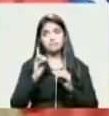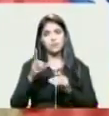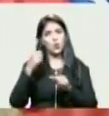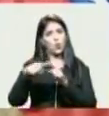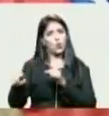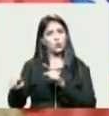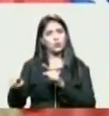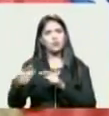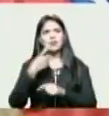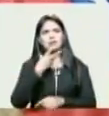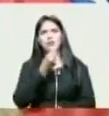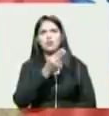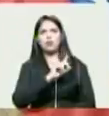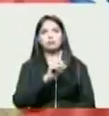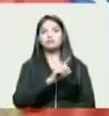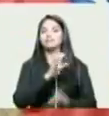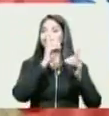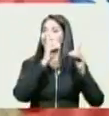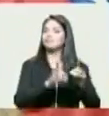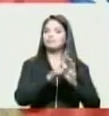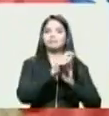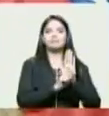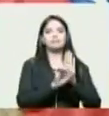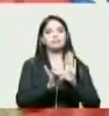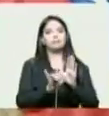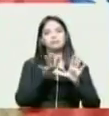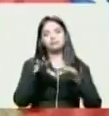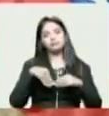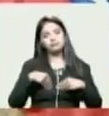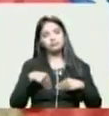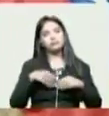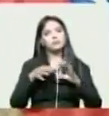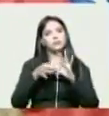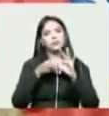constituidos de lo que emane justamente desde esta Asamblea soberana y plenipotenciaria.